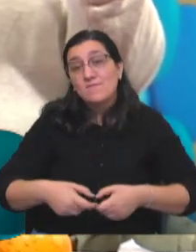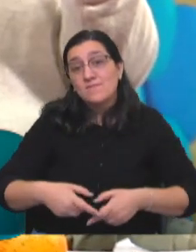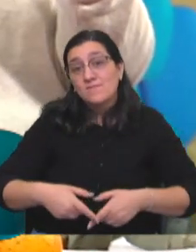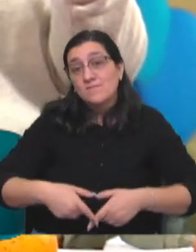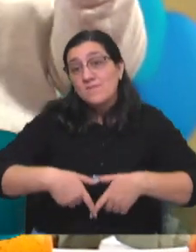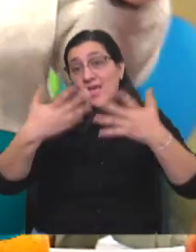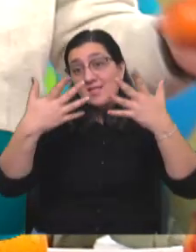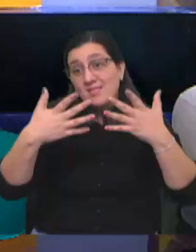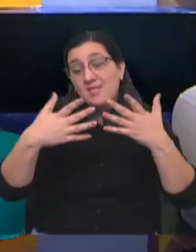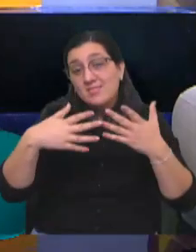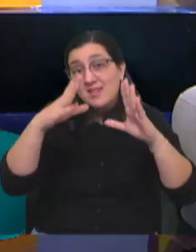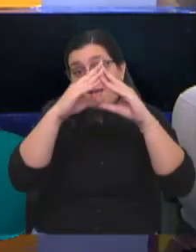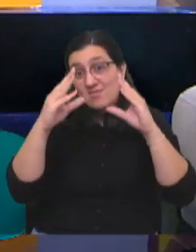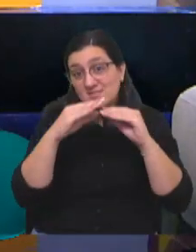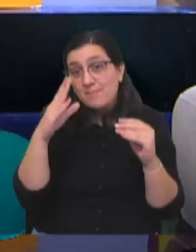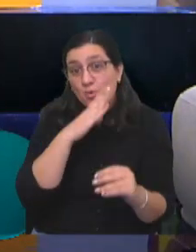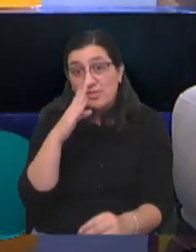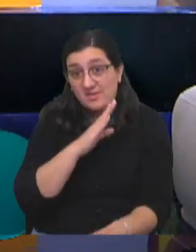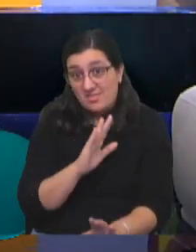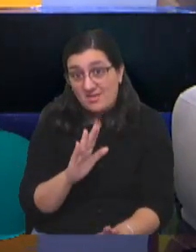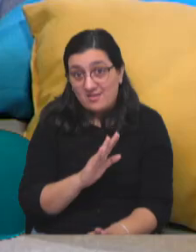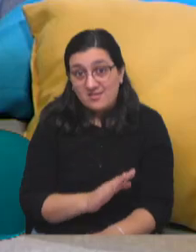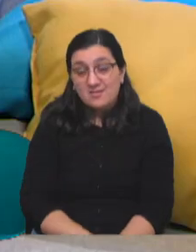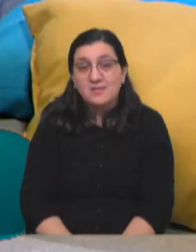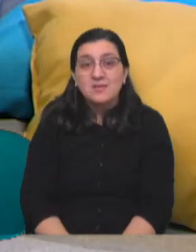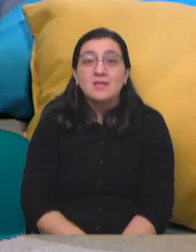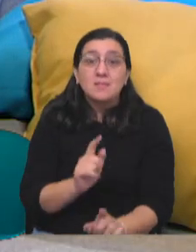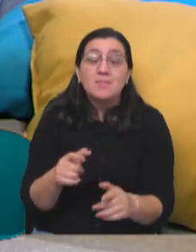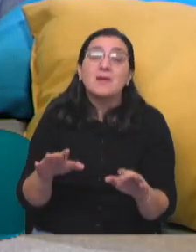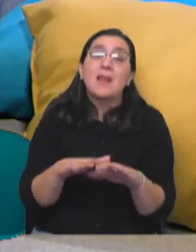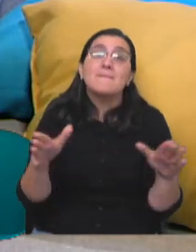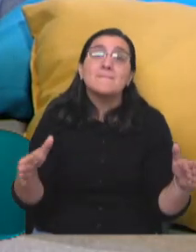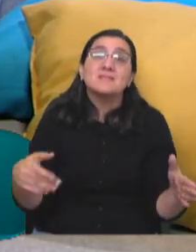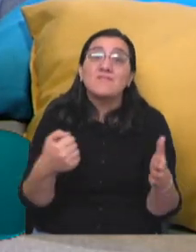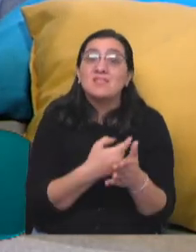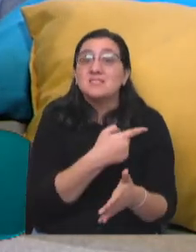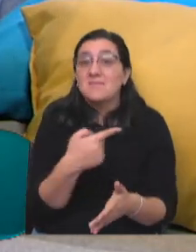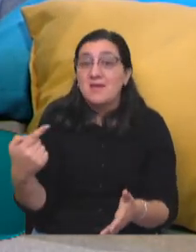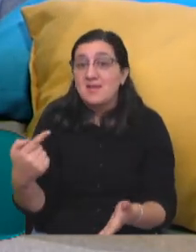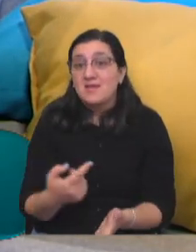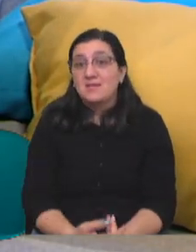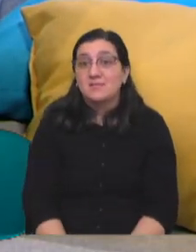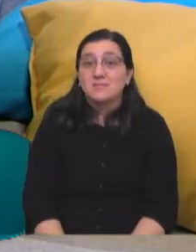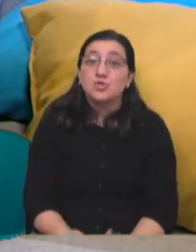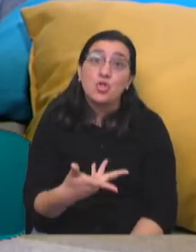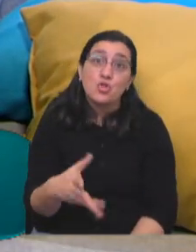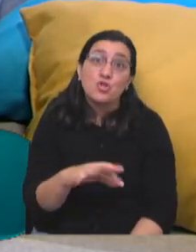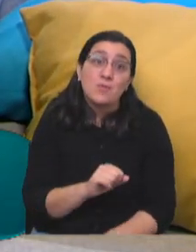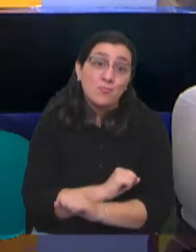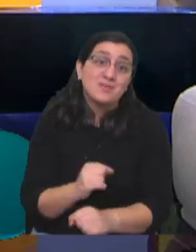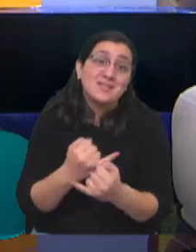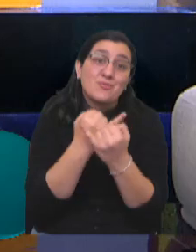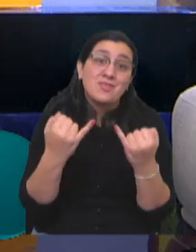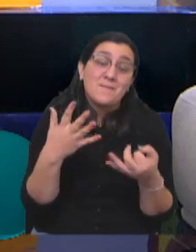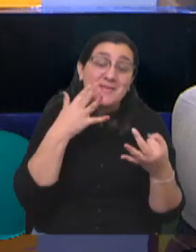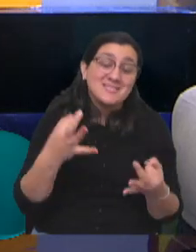llegas. Claro. Pero no te juzgaría. No. Para no. La mesa del fin de, ¿por qué tenés que esperar una ocasión tan especial? Claro, todos los días puede ser una ocasión. Todos los días